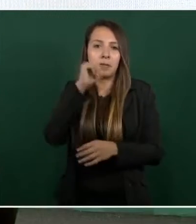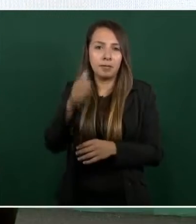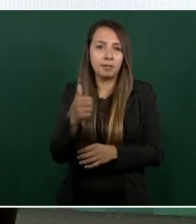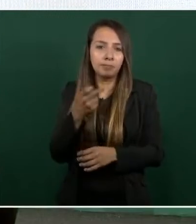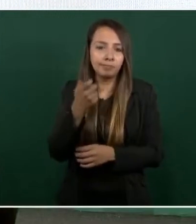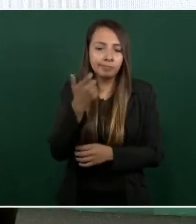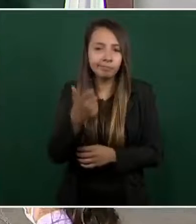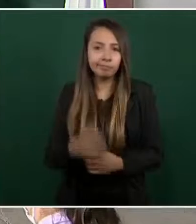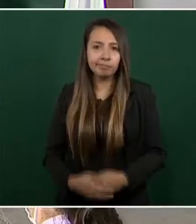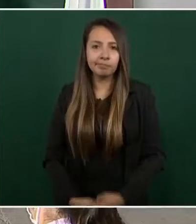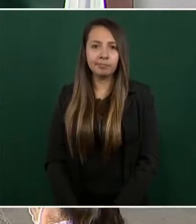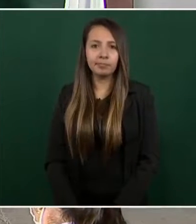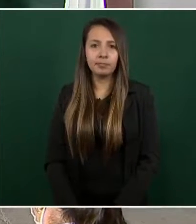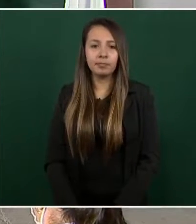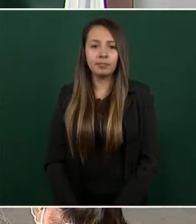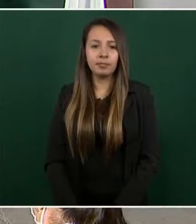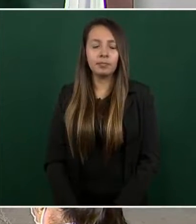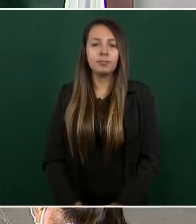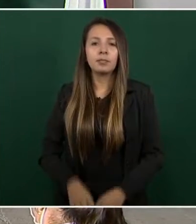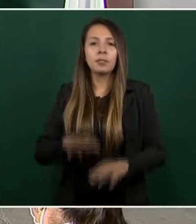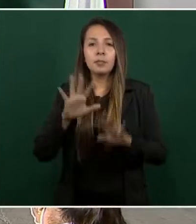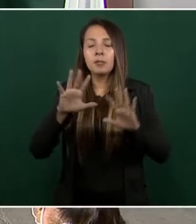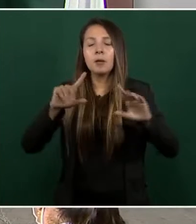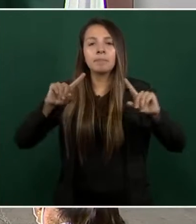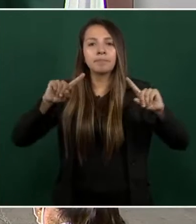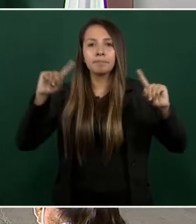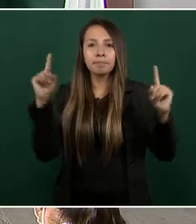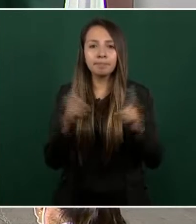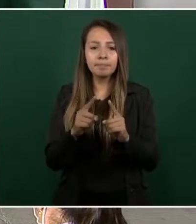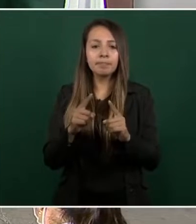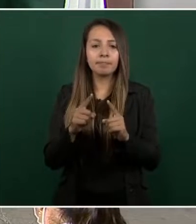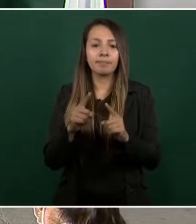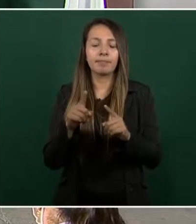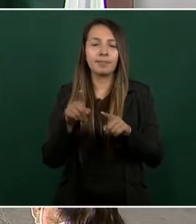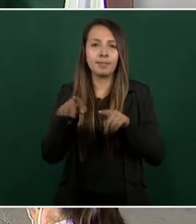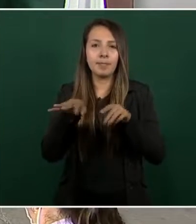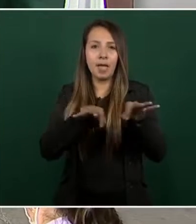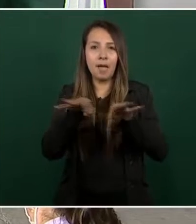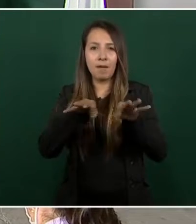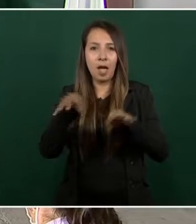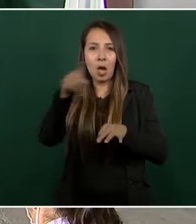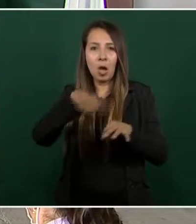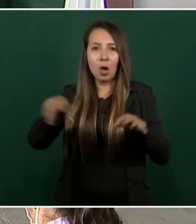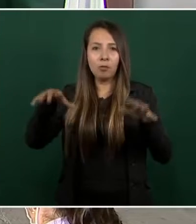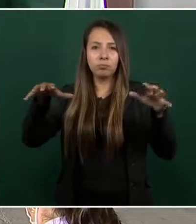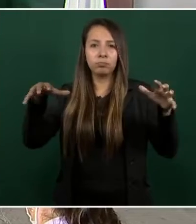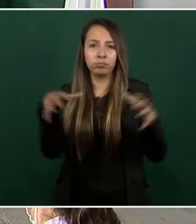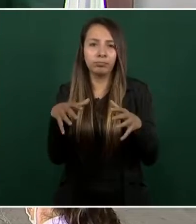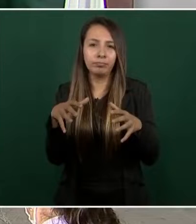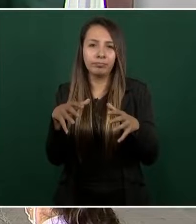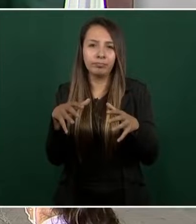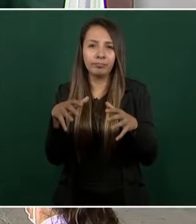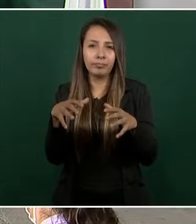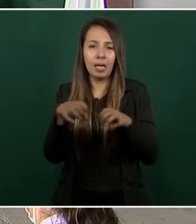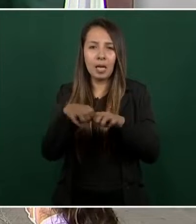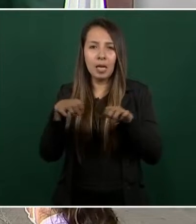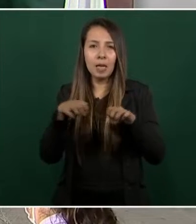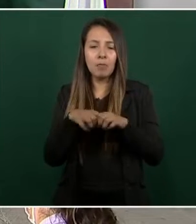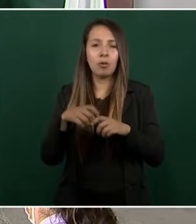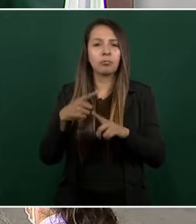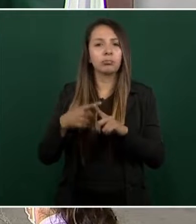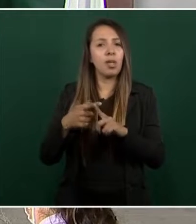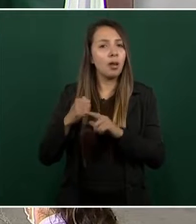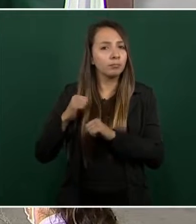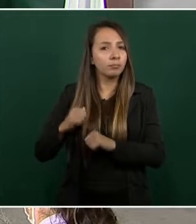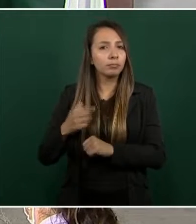Adelante. En resumen, el trabajo del gabinete encabezado por el presidente Andrés